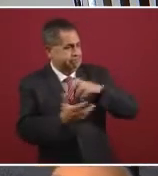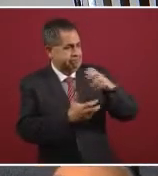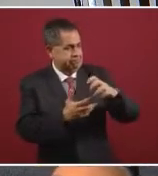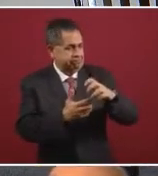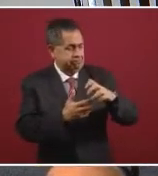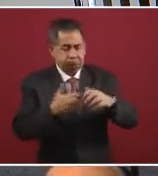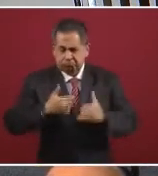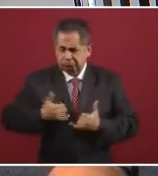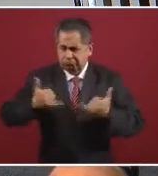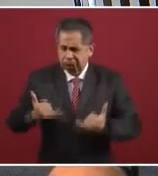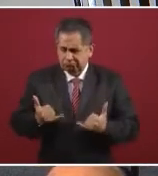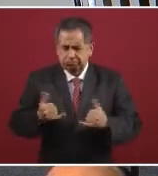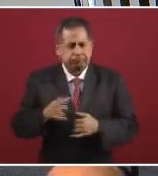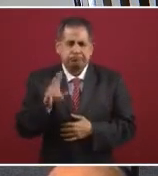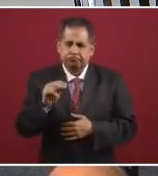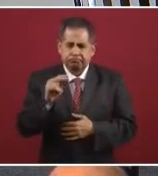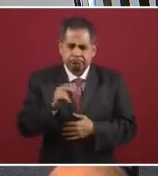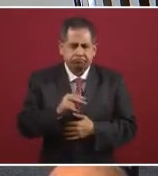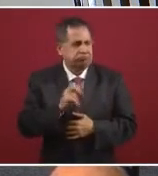civil.